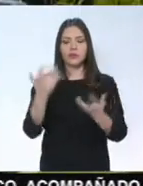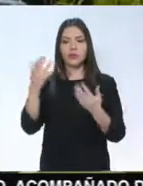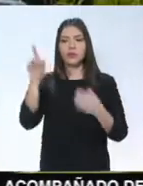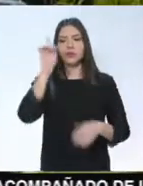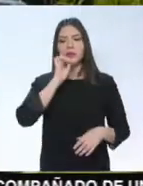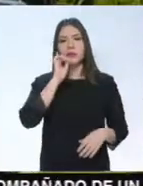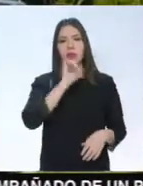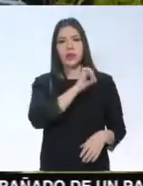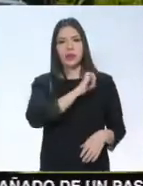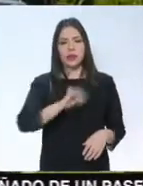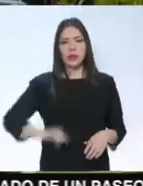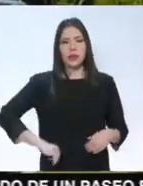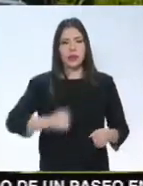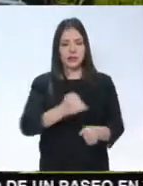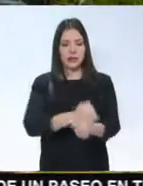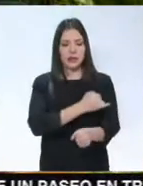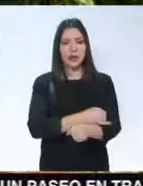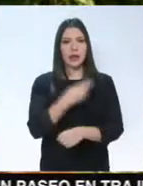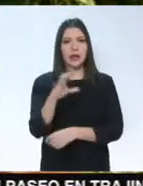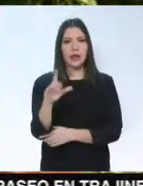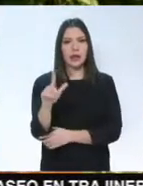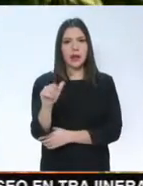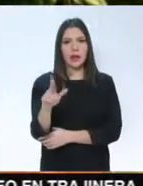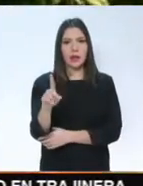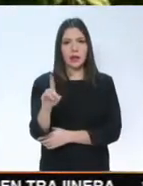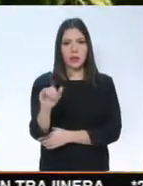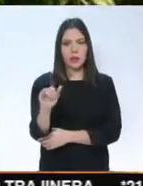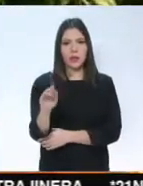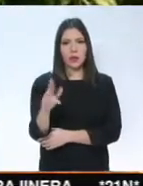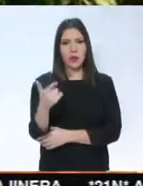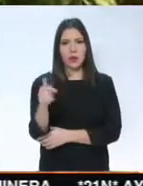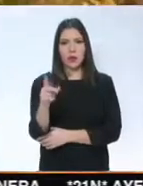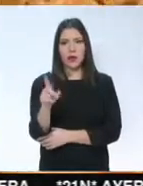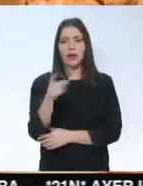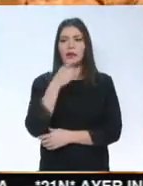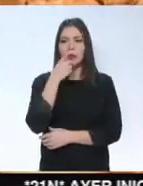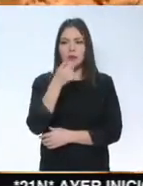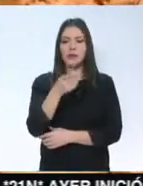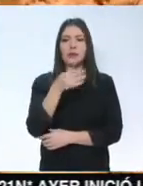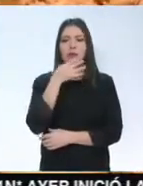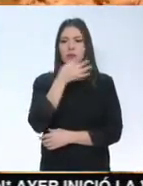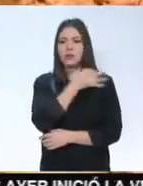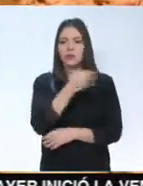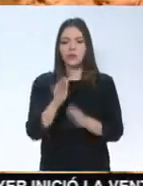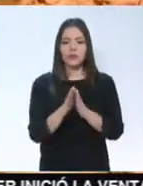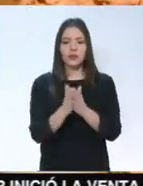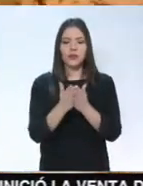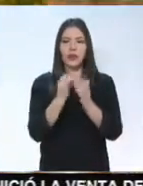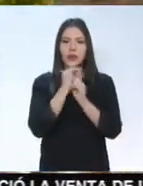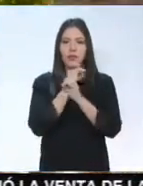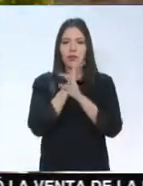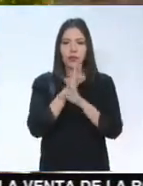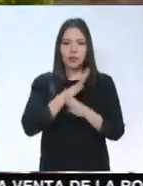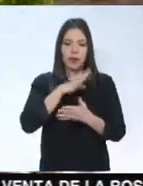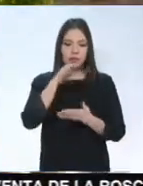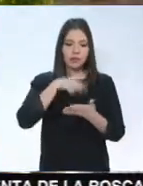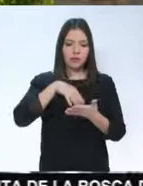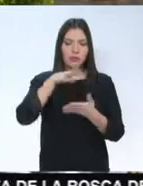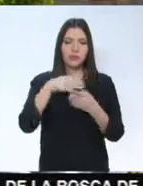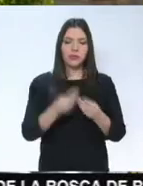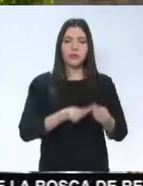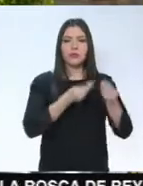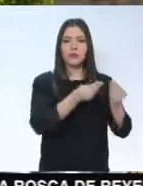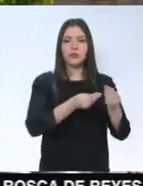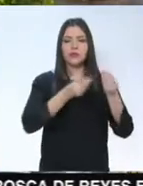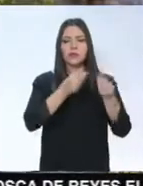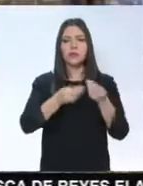de Iztapalapa, Clara Brugada Molina, informó que se entregarán volantes con información sobre las medidas que se deben aplicar para prevenir este